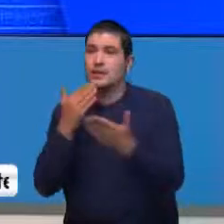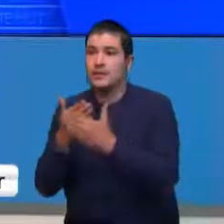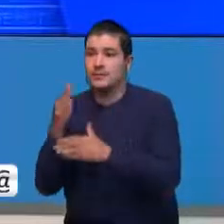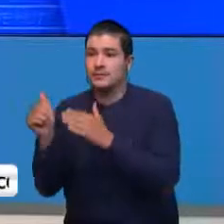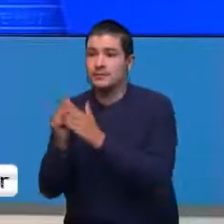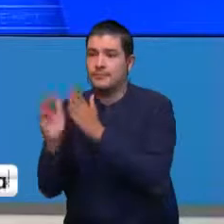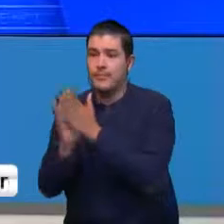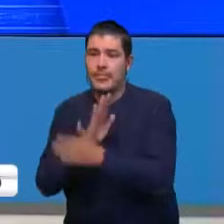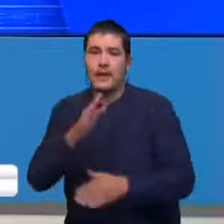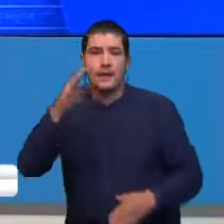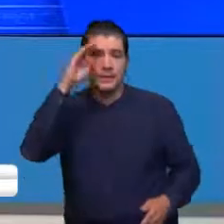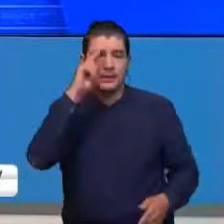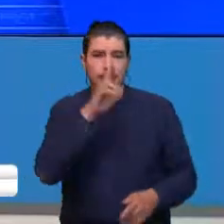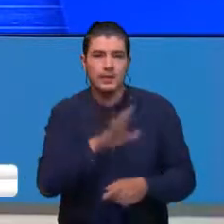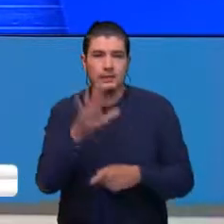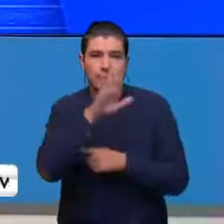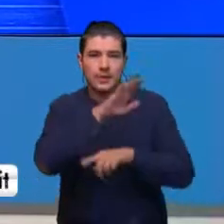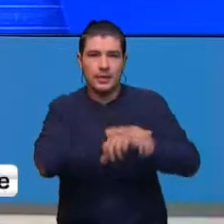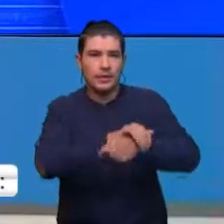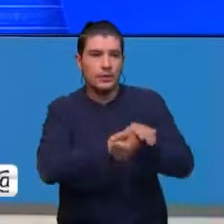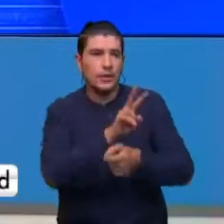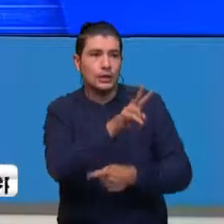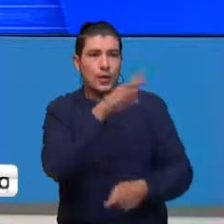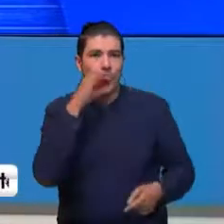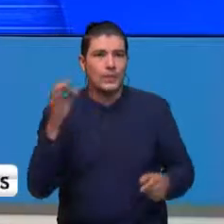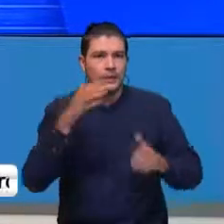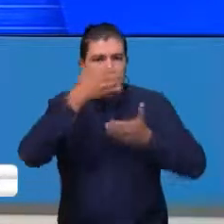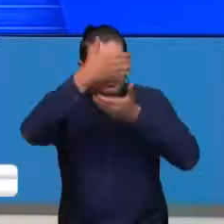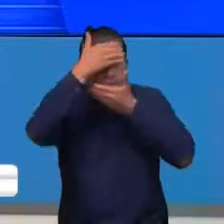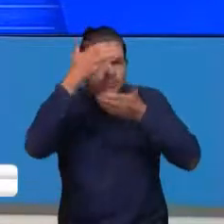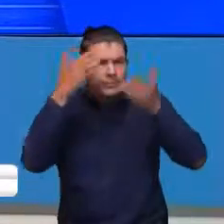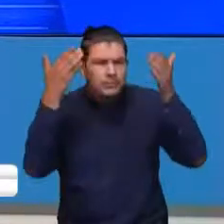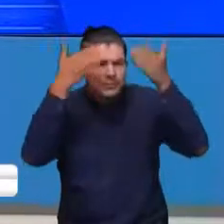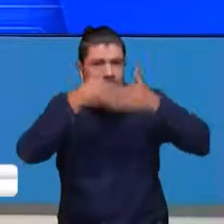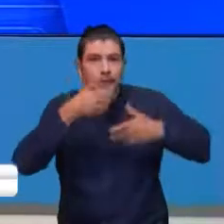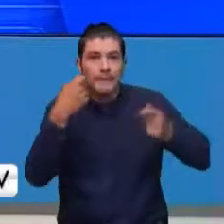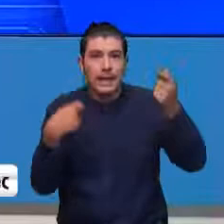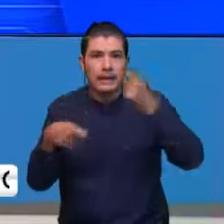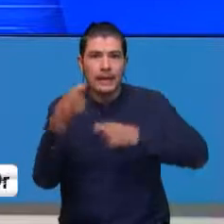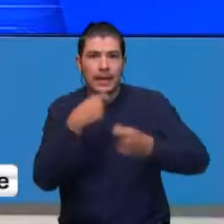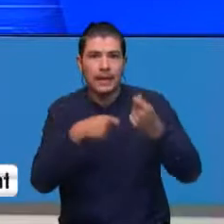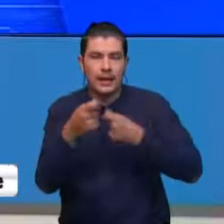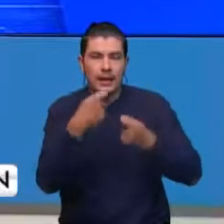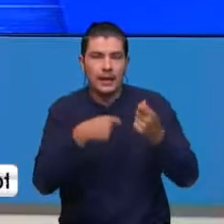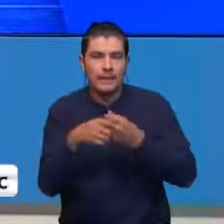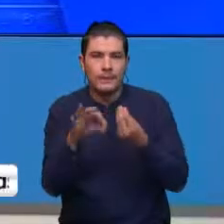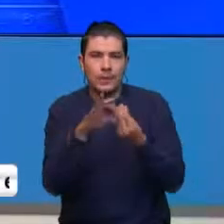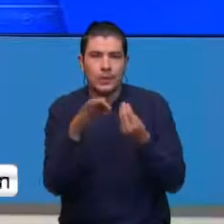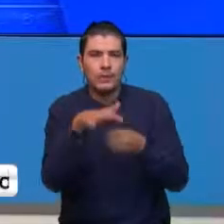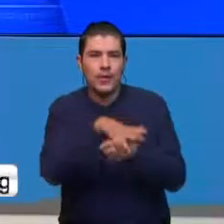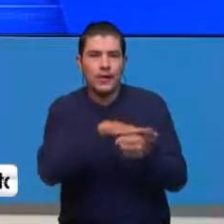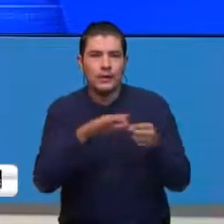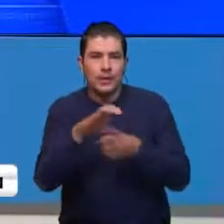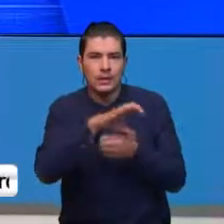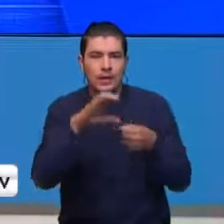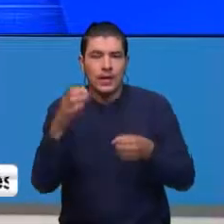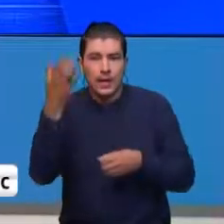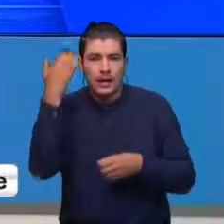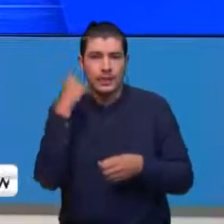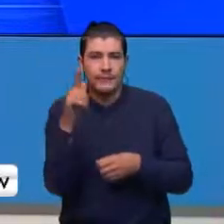la policía capture a dos sujetos que descubiertos con sus rostros distribuían estos pacientes en un barrio de la ciudad y en febrero